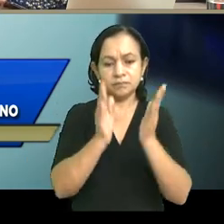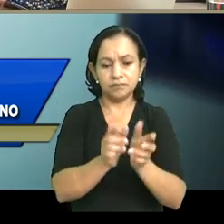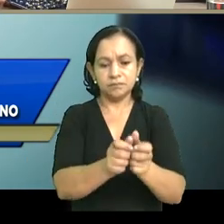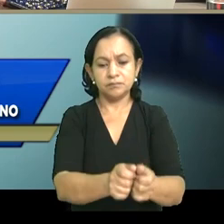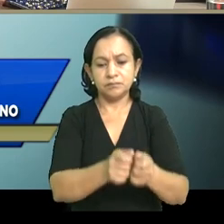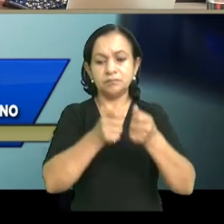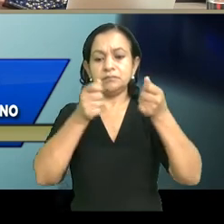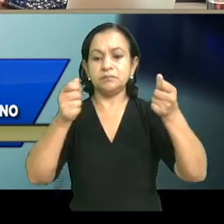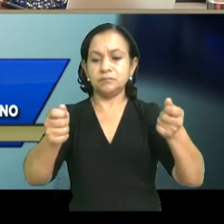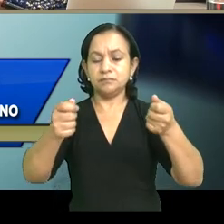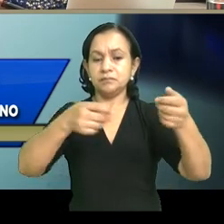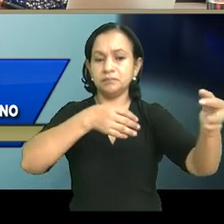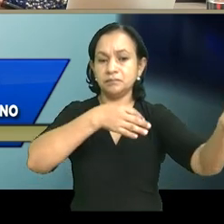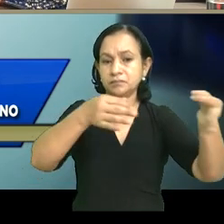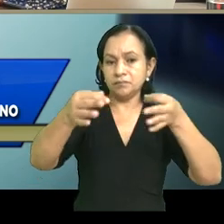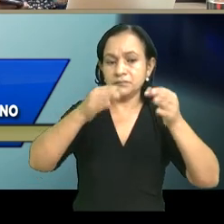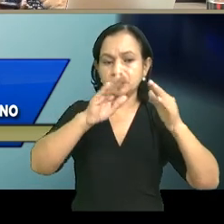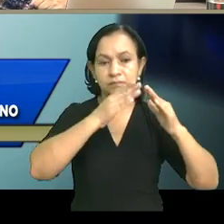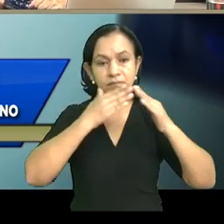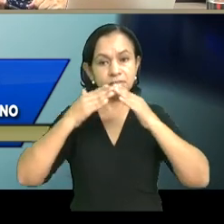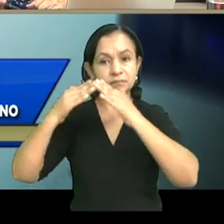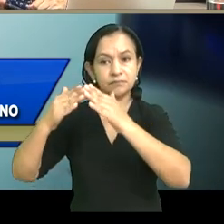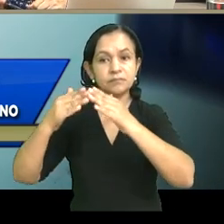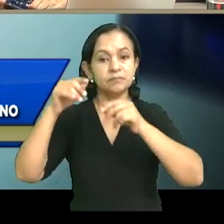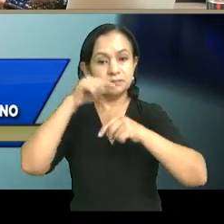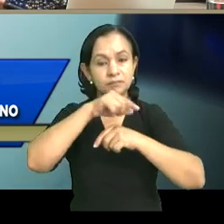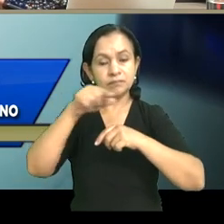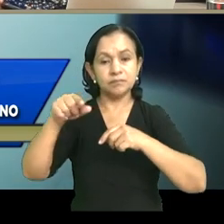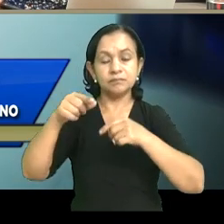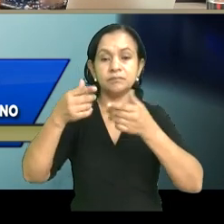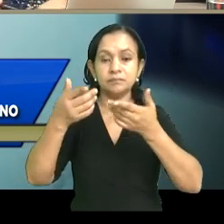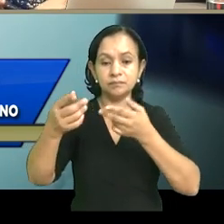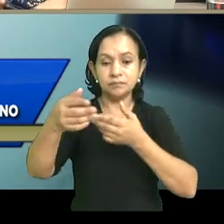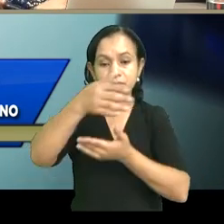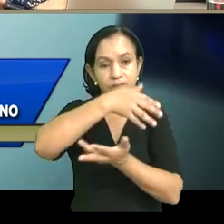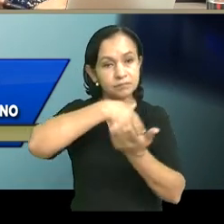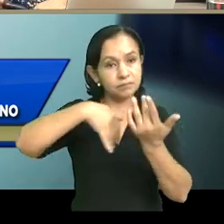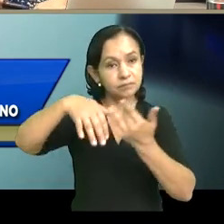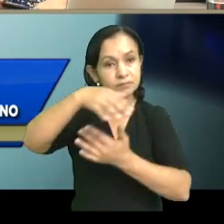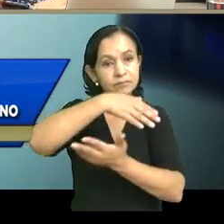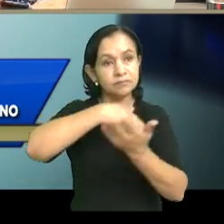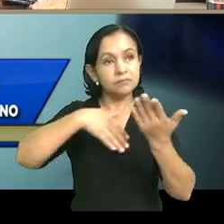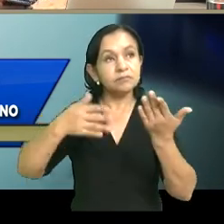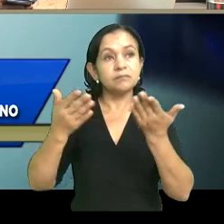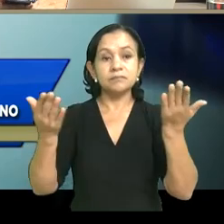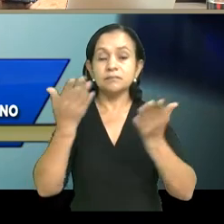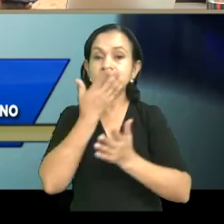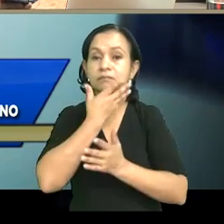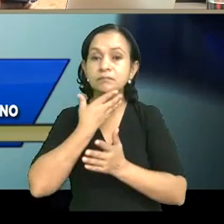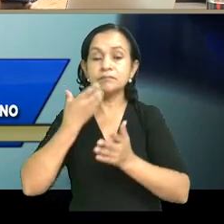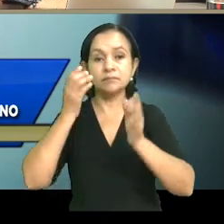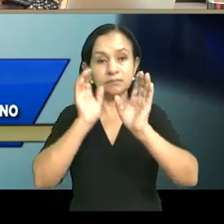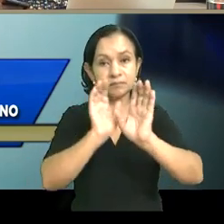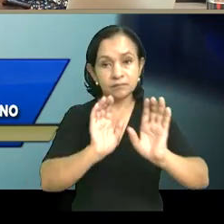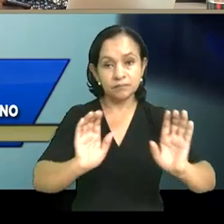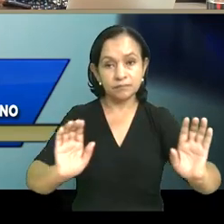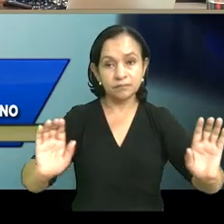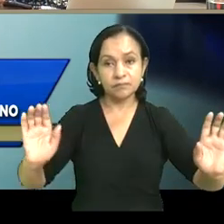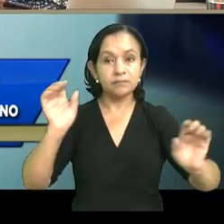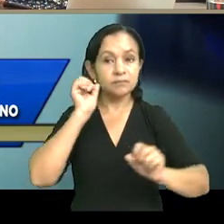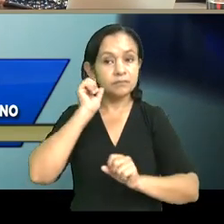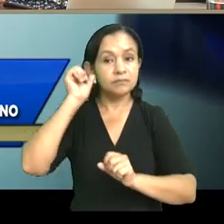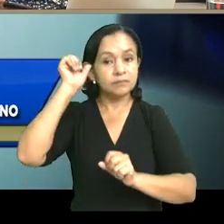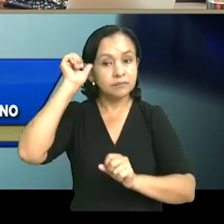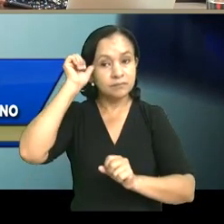comunidades, a los barrios, y allí también se hace la interacción con los jóvenes, los niños y también con